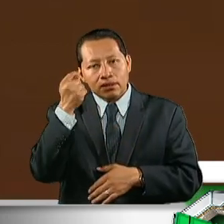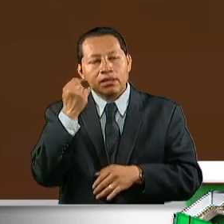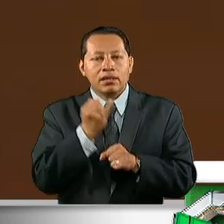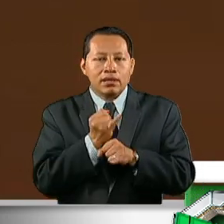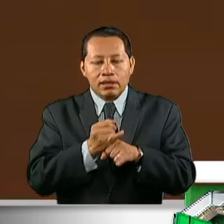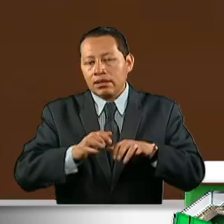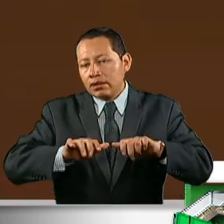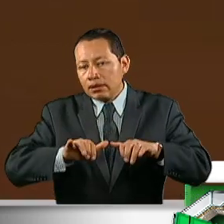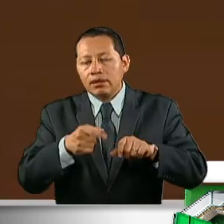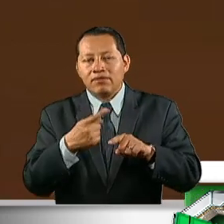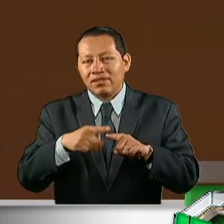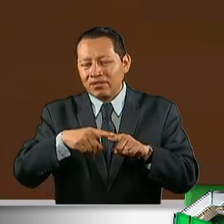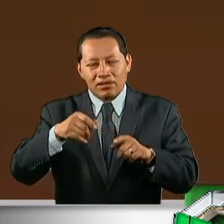que conozcan todos los temas